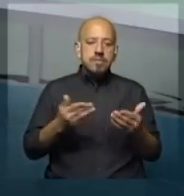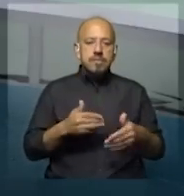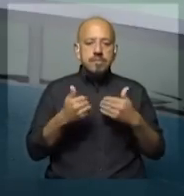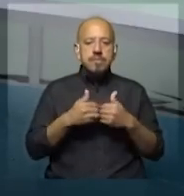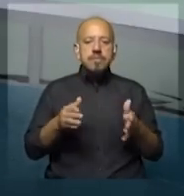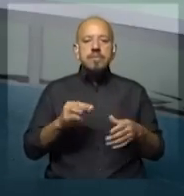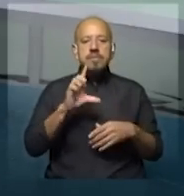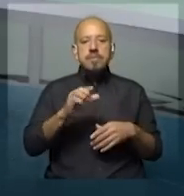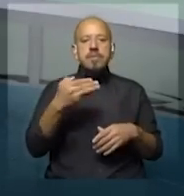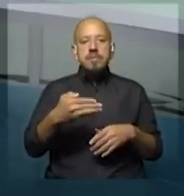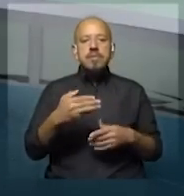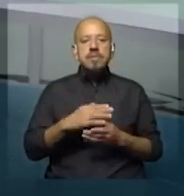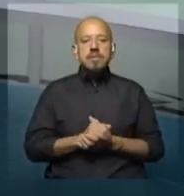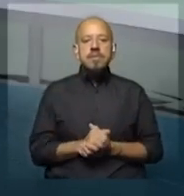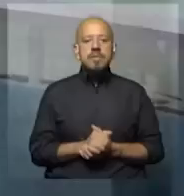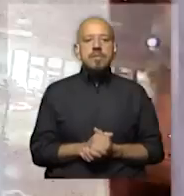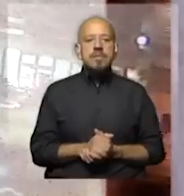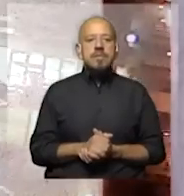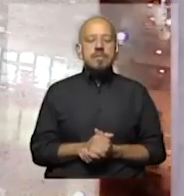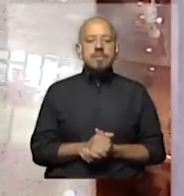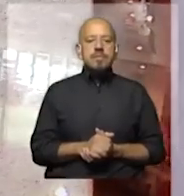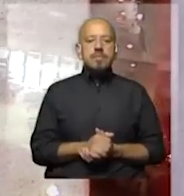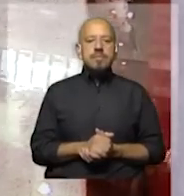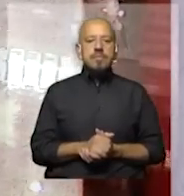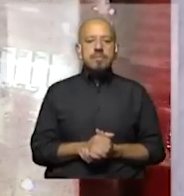Bienvenidos a si comienza la doe